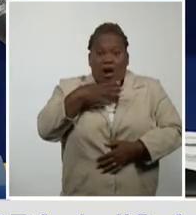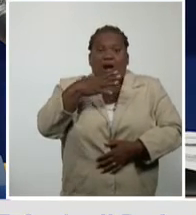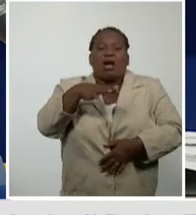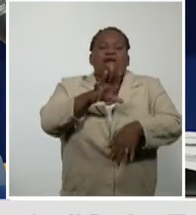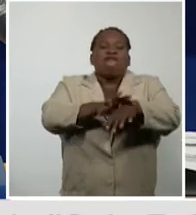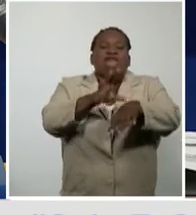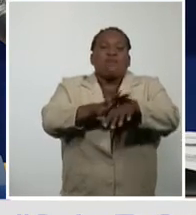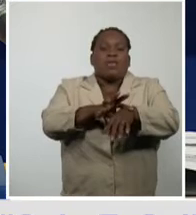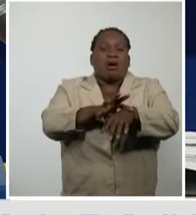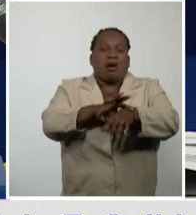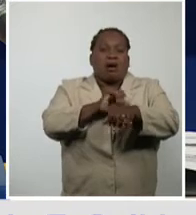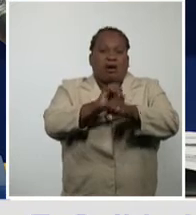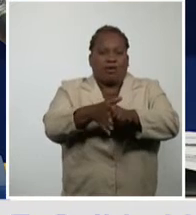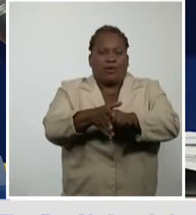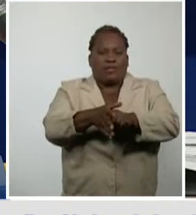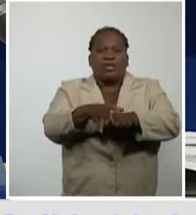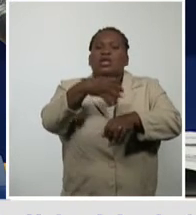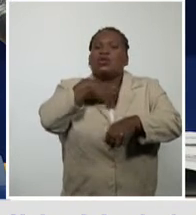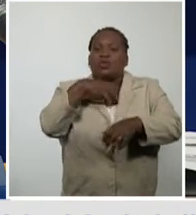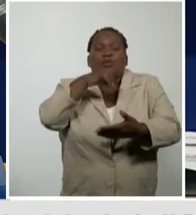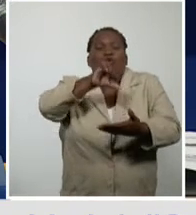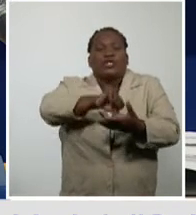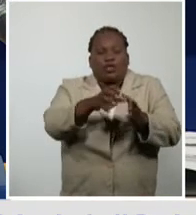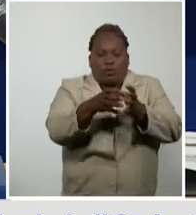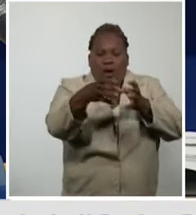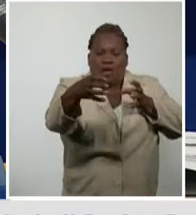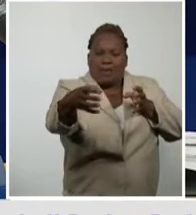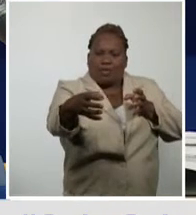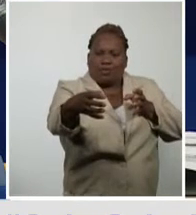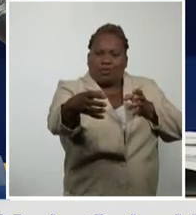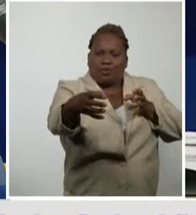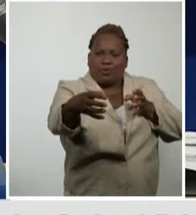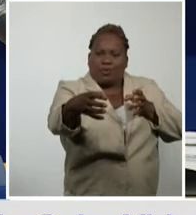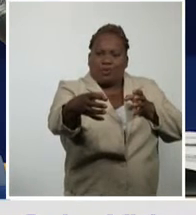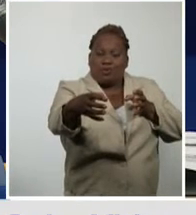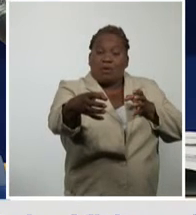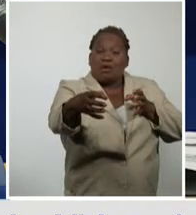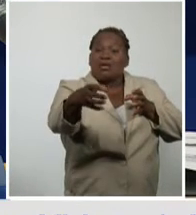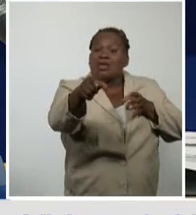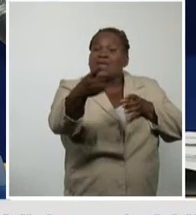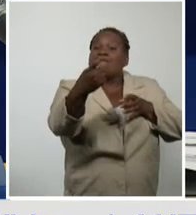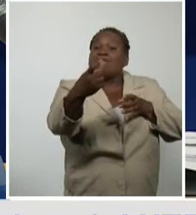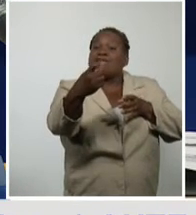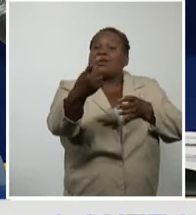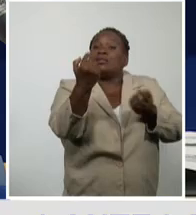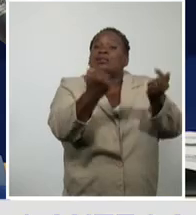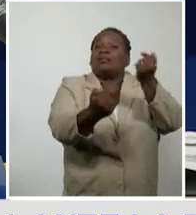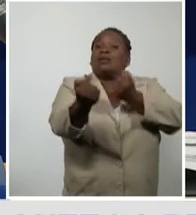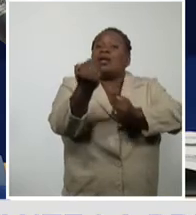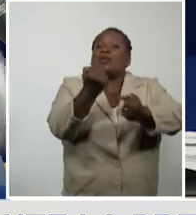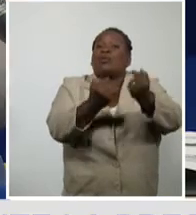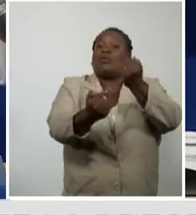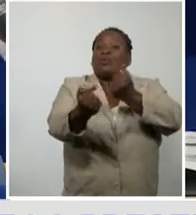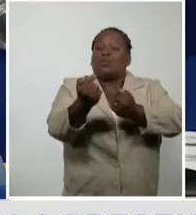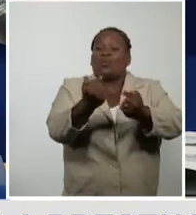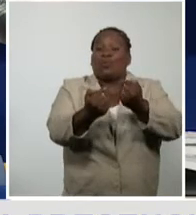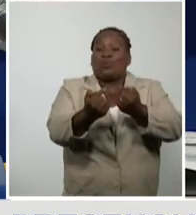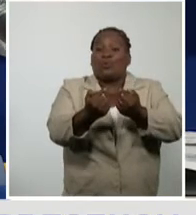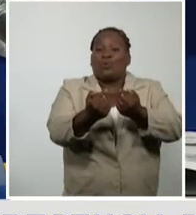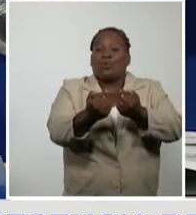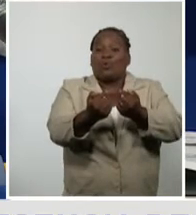contacto. Tuvimos centros de aislamiento y todavía nos quedan algunos donde